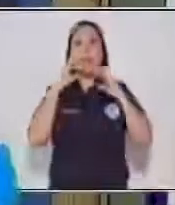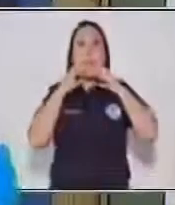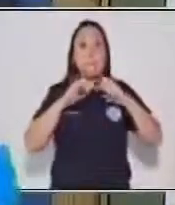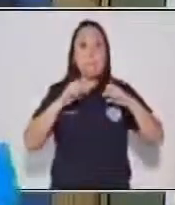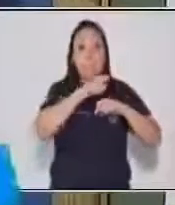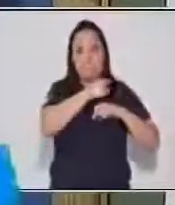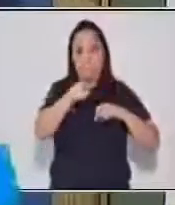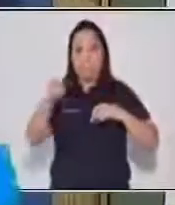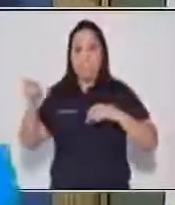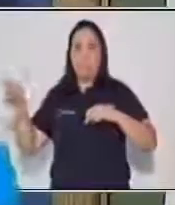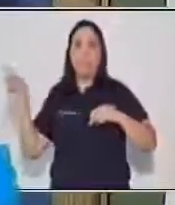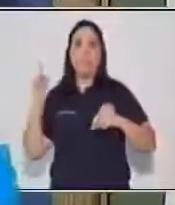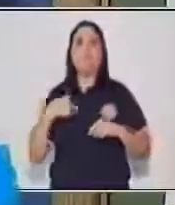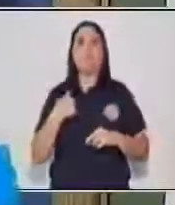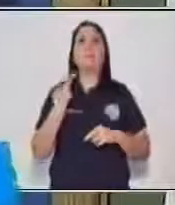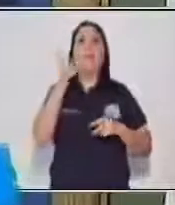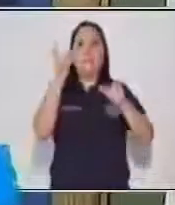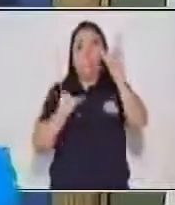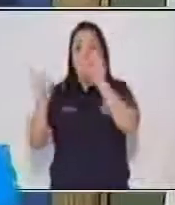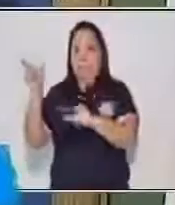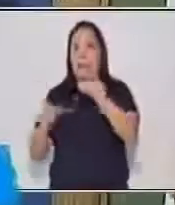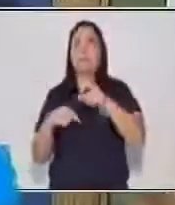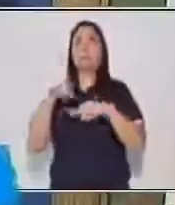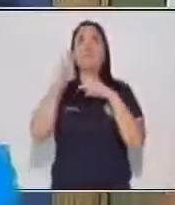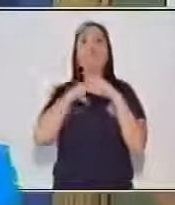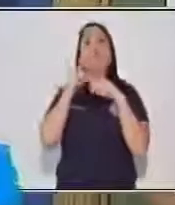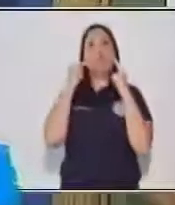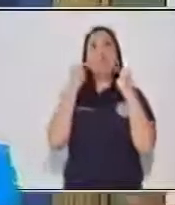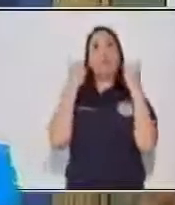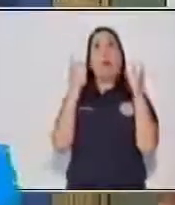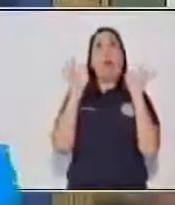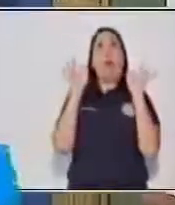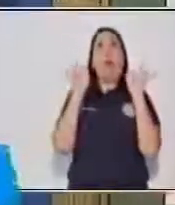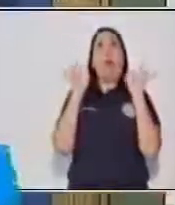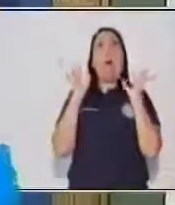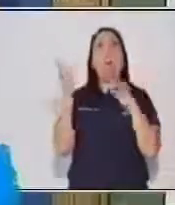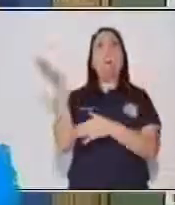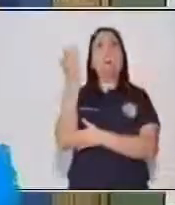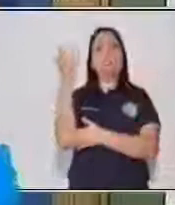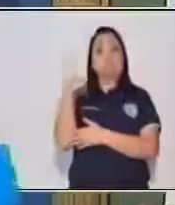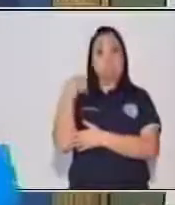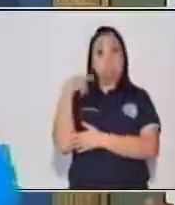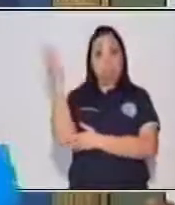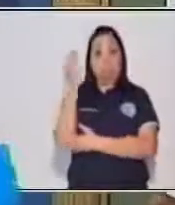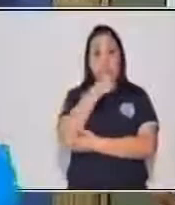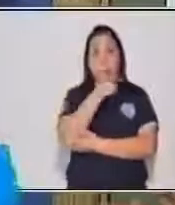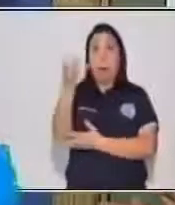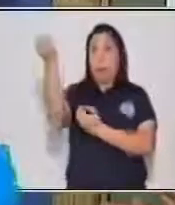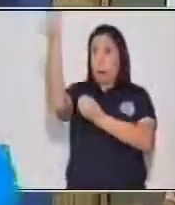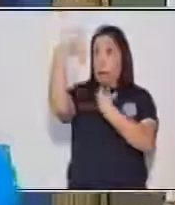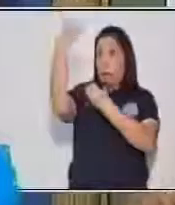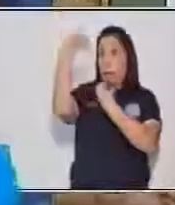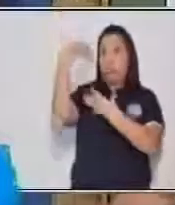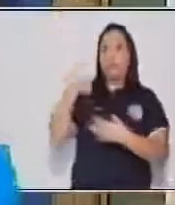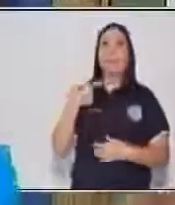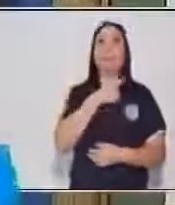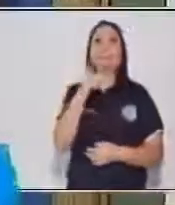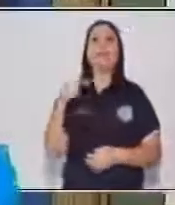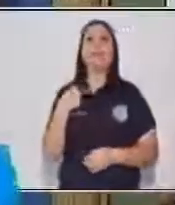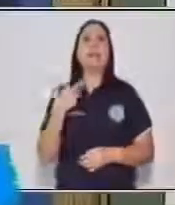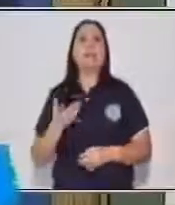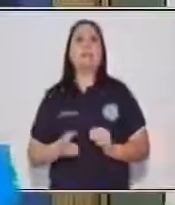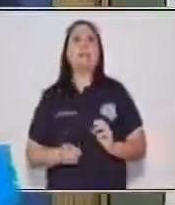y pues son las personas que presencian la disertación, la exposición y que por lo general